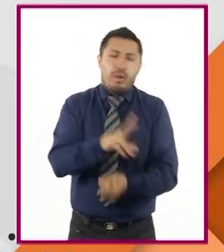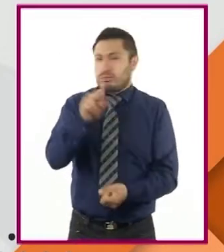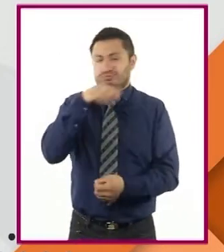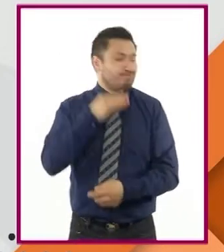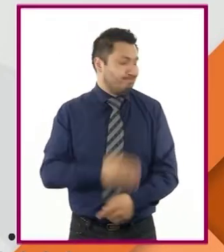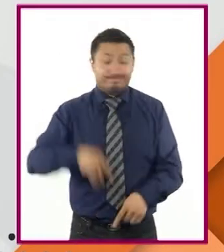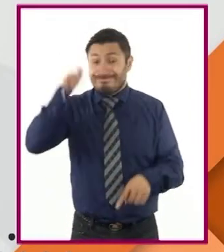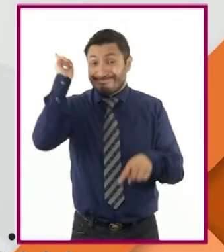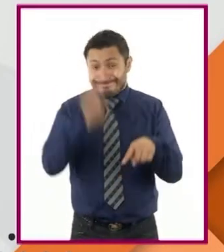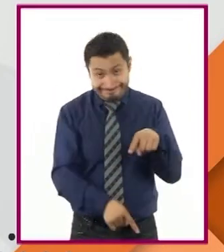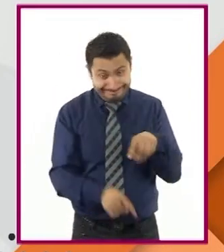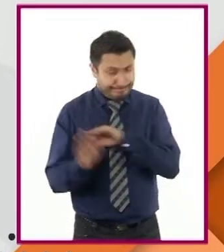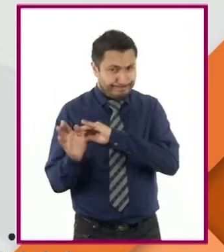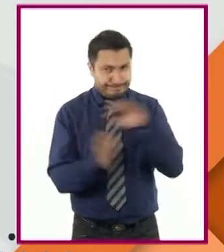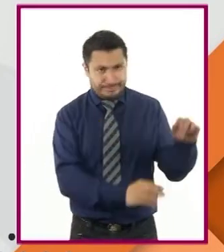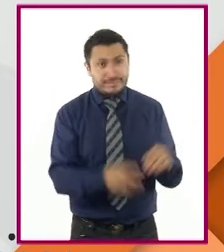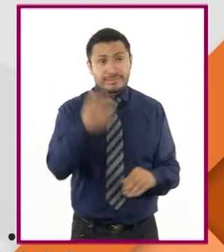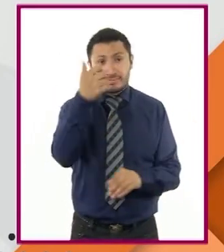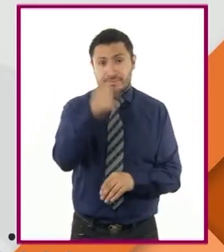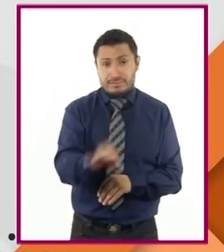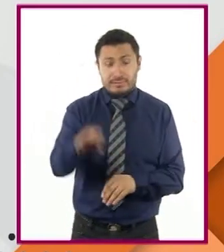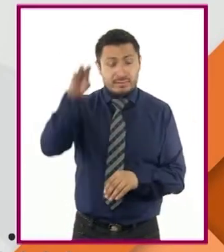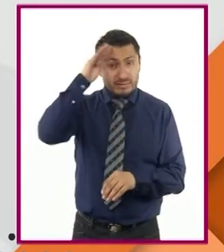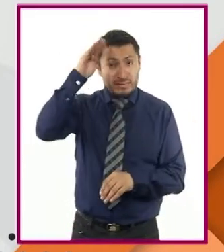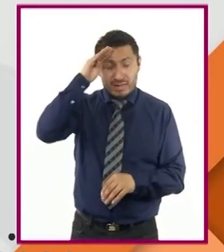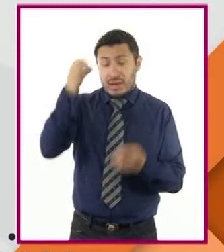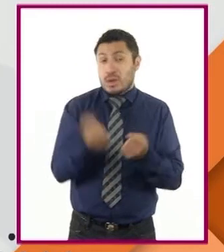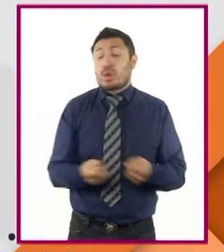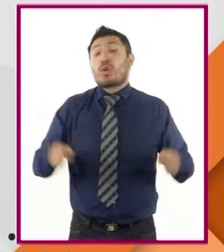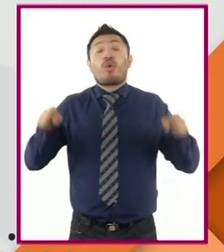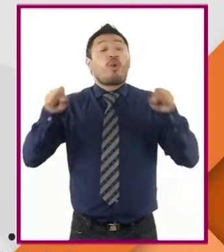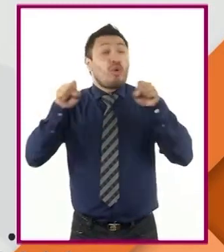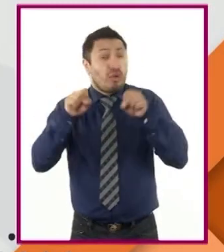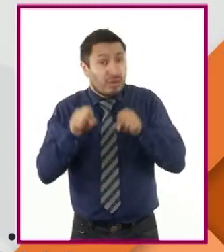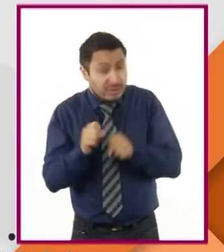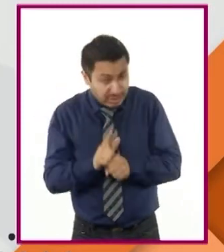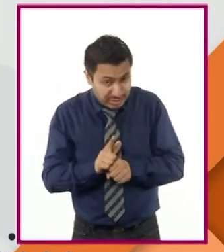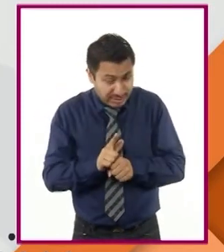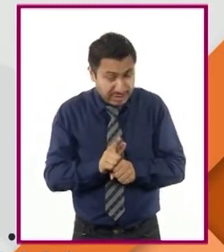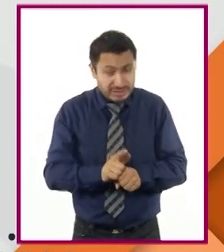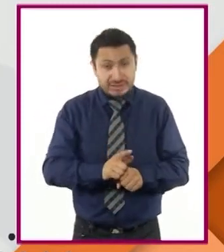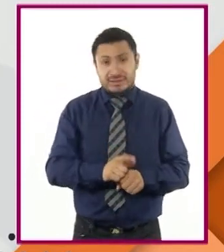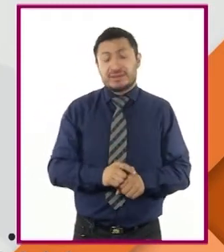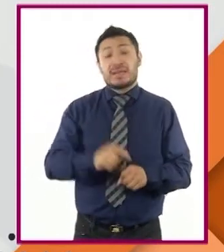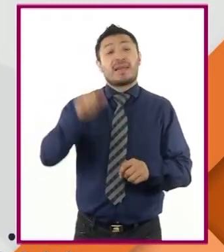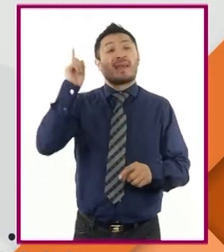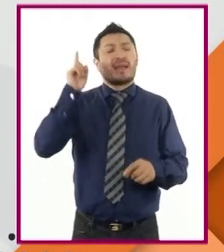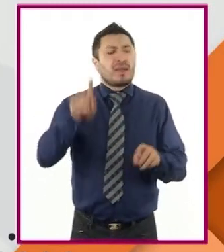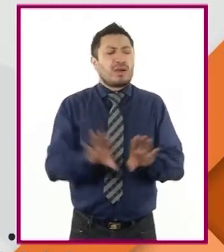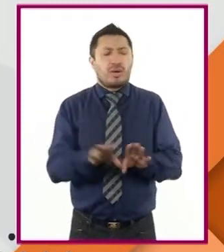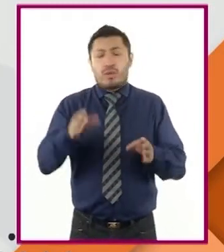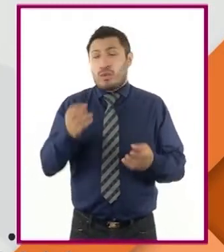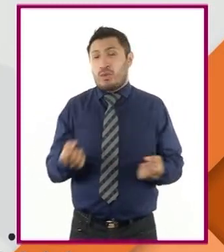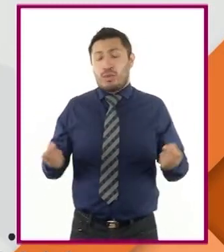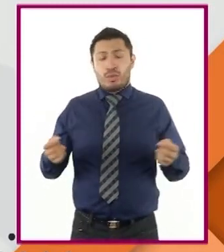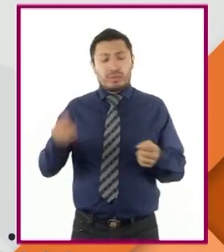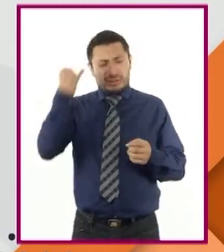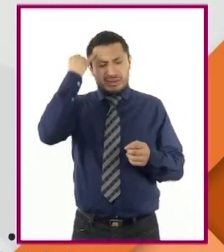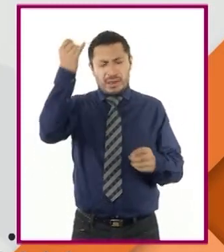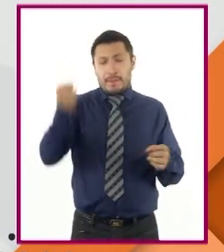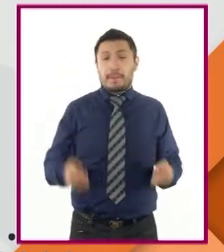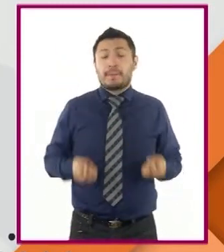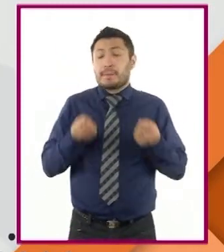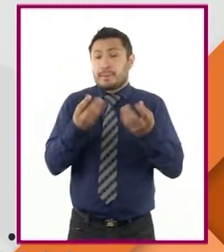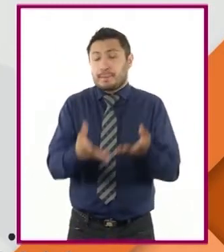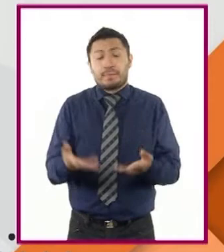injusticias. De esta manera, el pensamiento socialista y anarquista influenció a los diferentes movimientos obreros del mundo